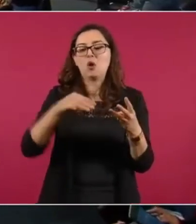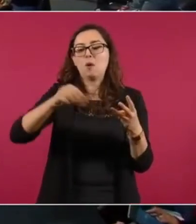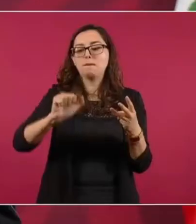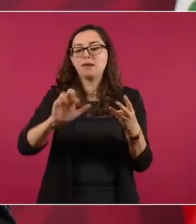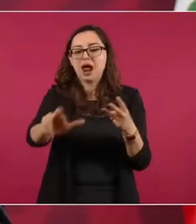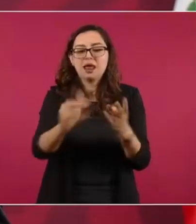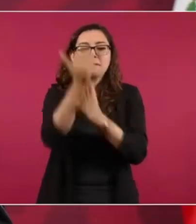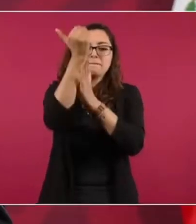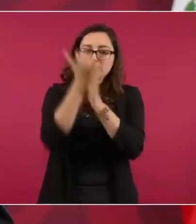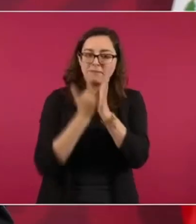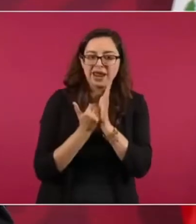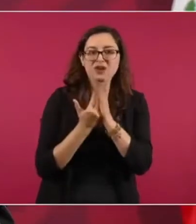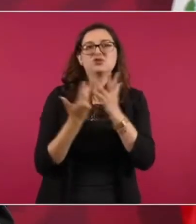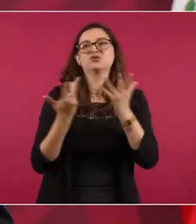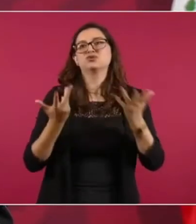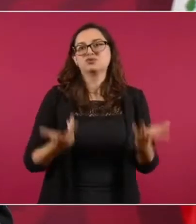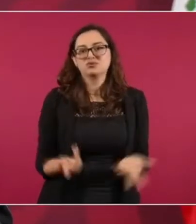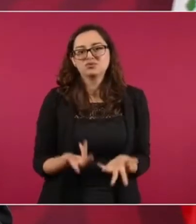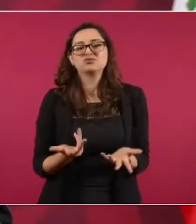Hay